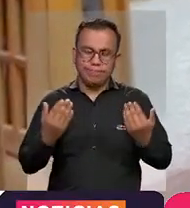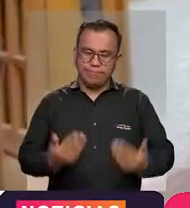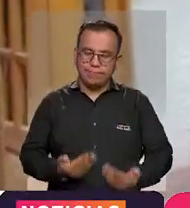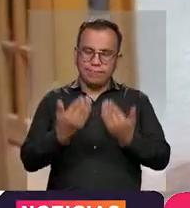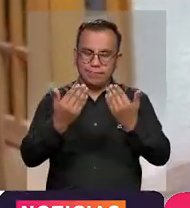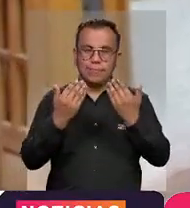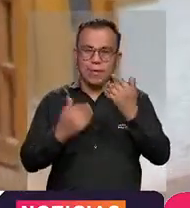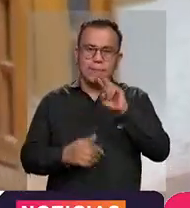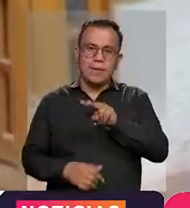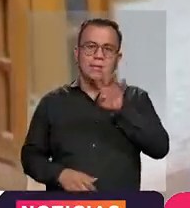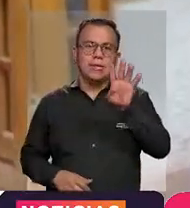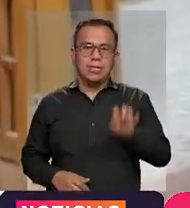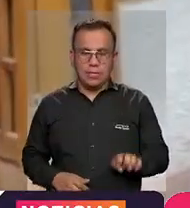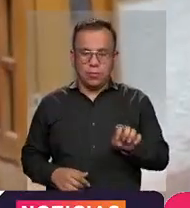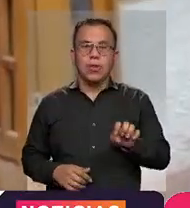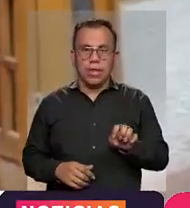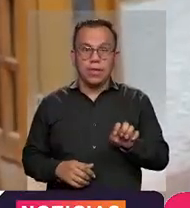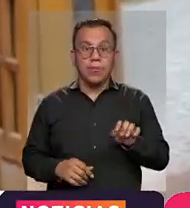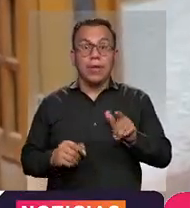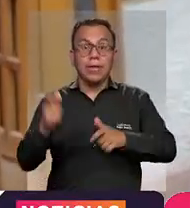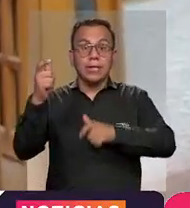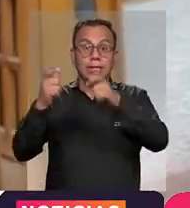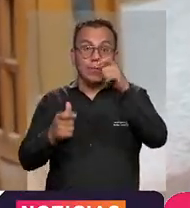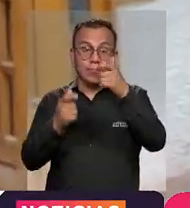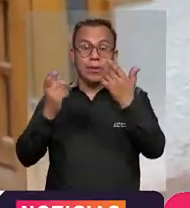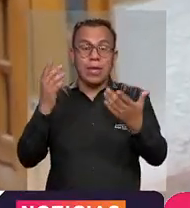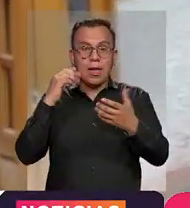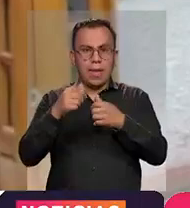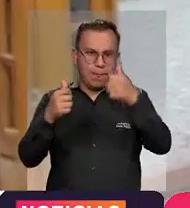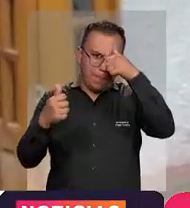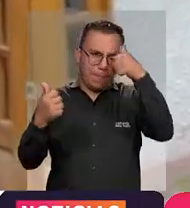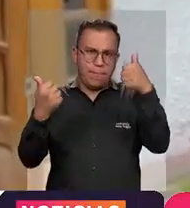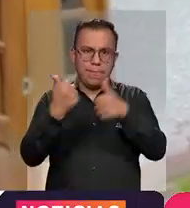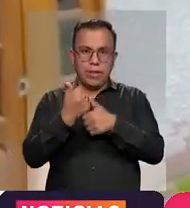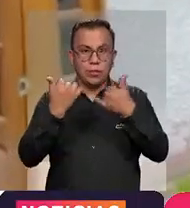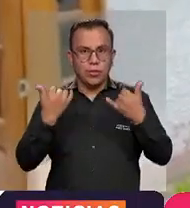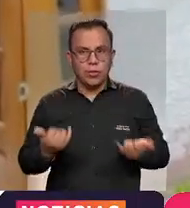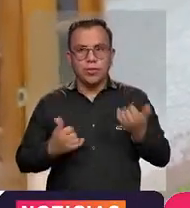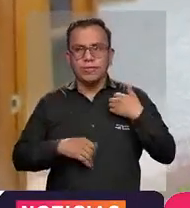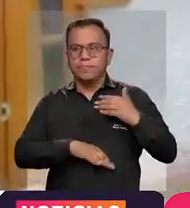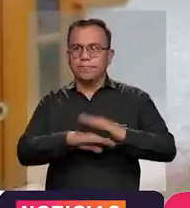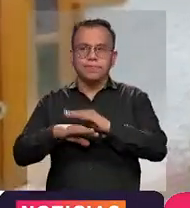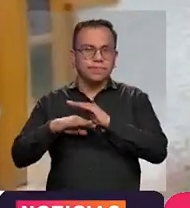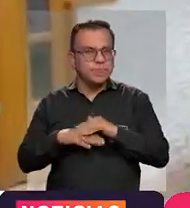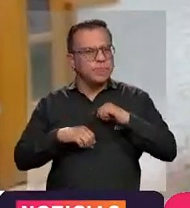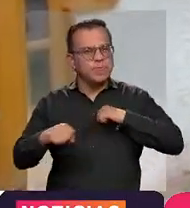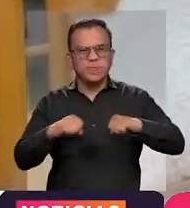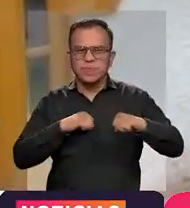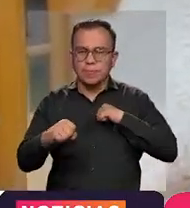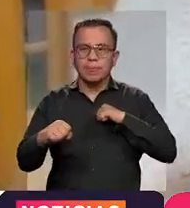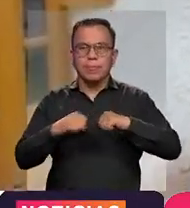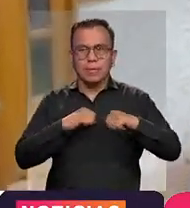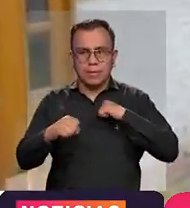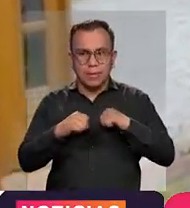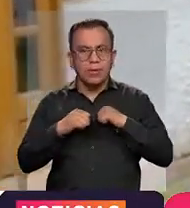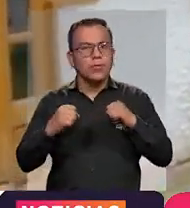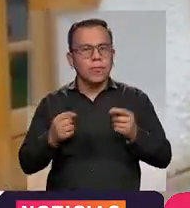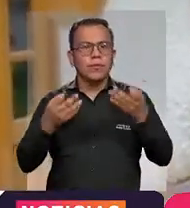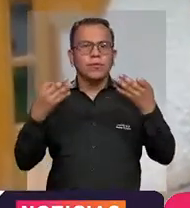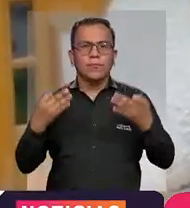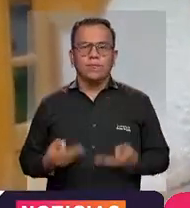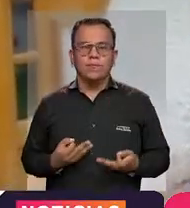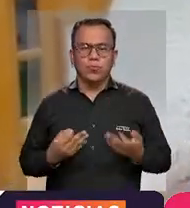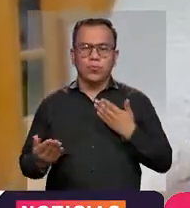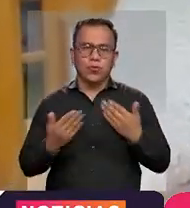seremos 29 en la Cámara de Representantes por el Pacto Histórico y hoy les hacemos un llamado a generar, a